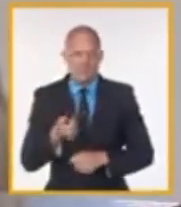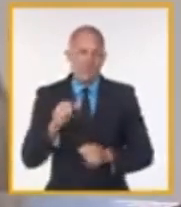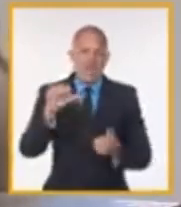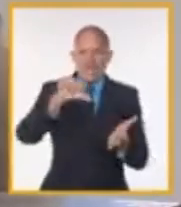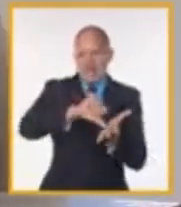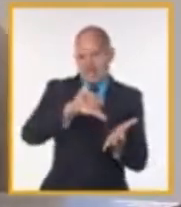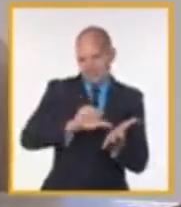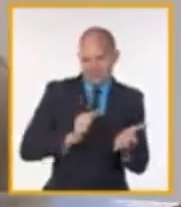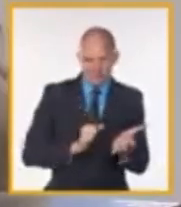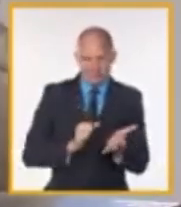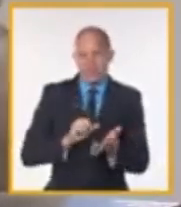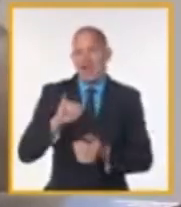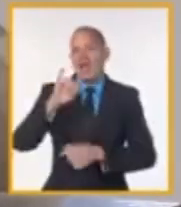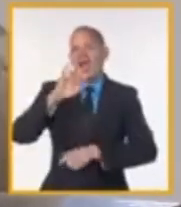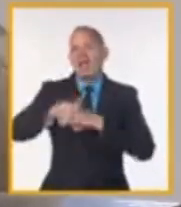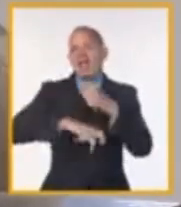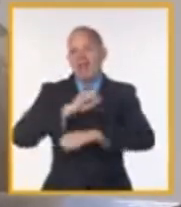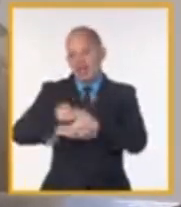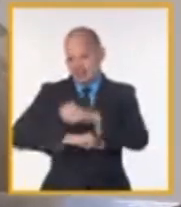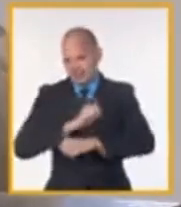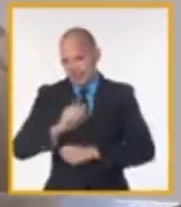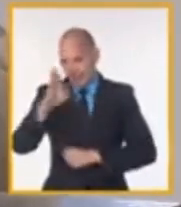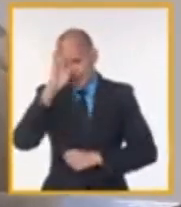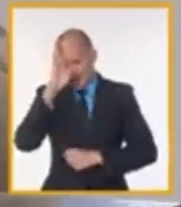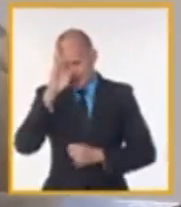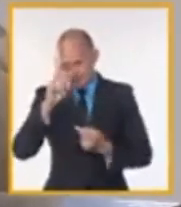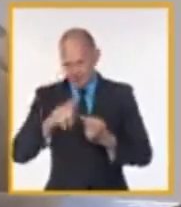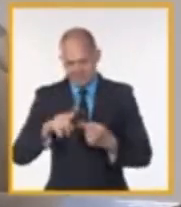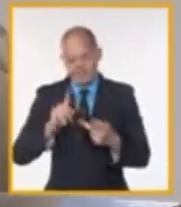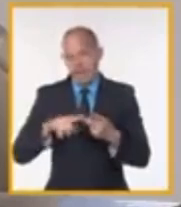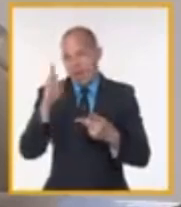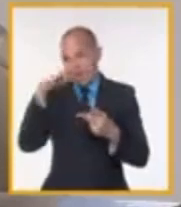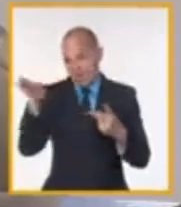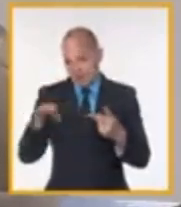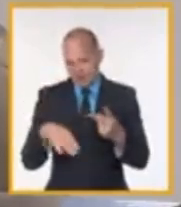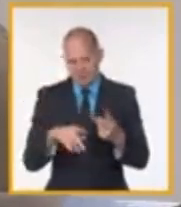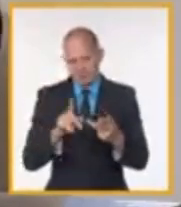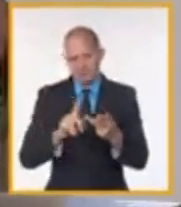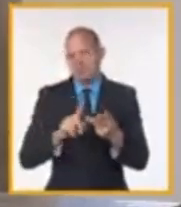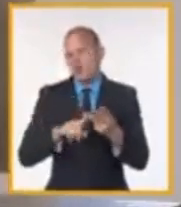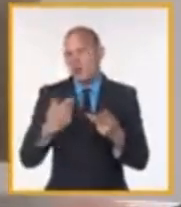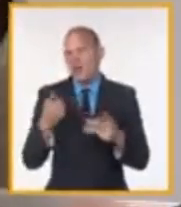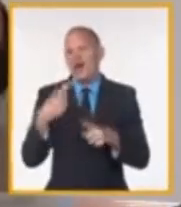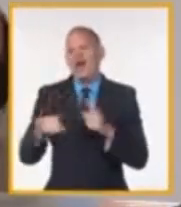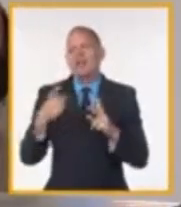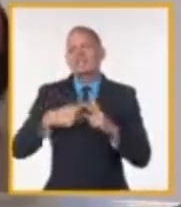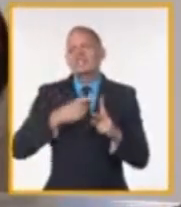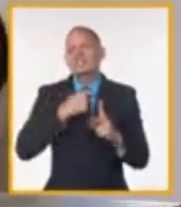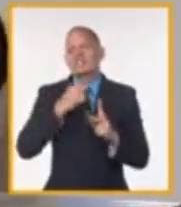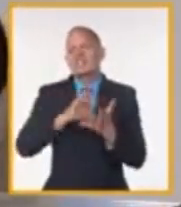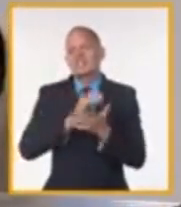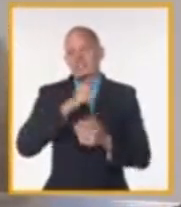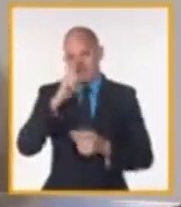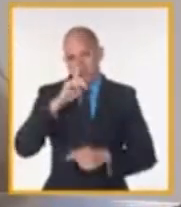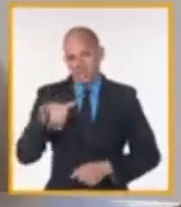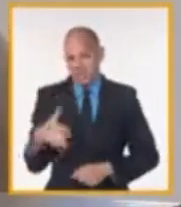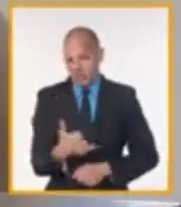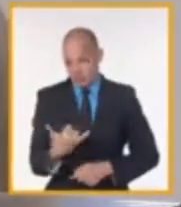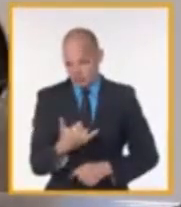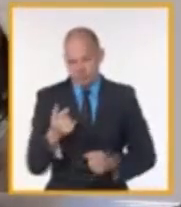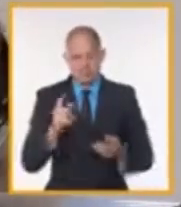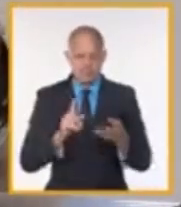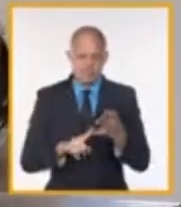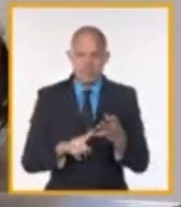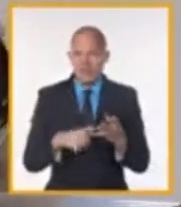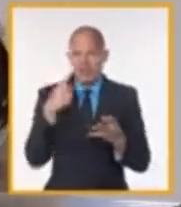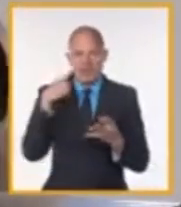todo todo el entorno inmediato alrededor de Israel está en guerra o Israel está